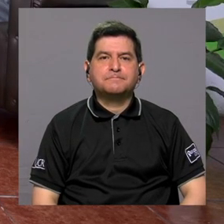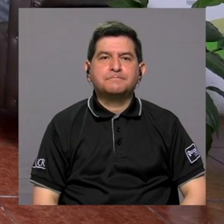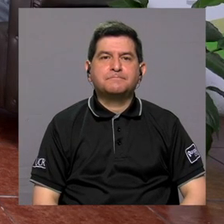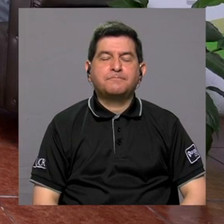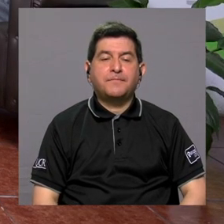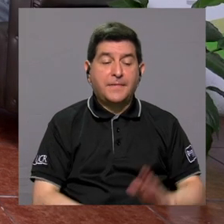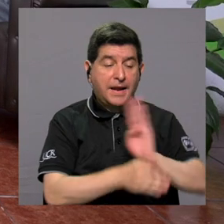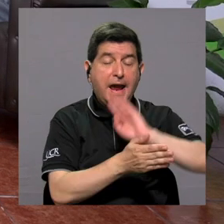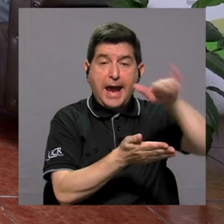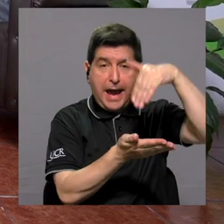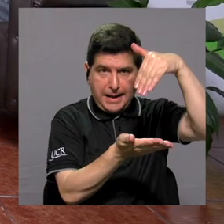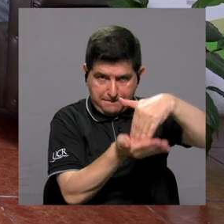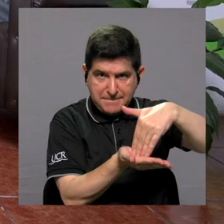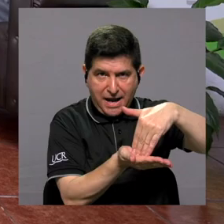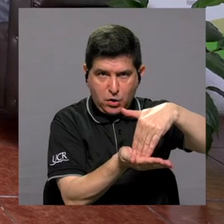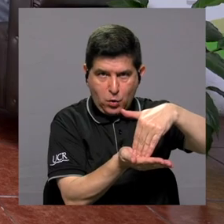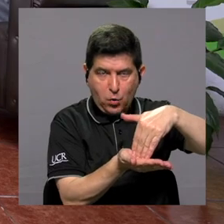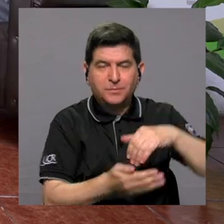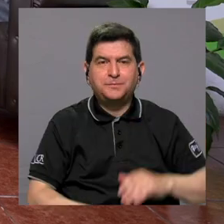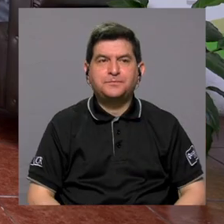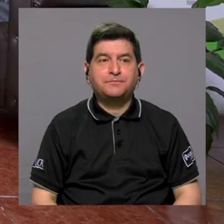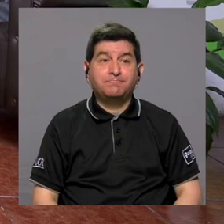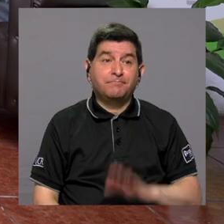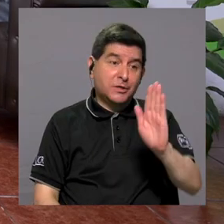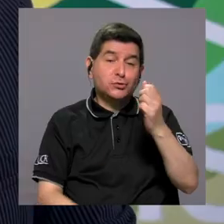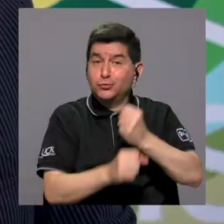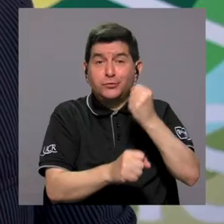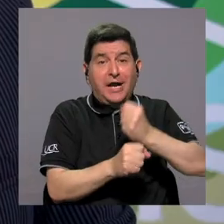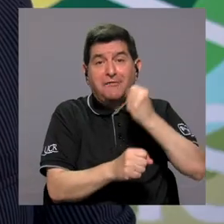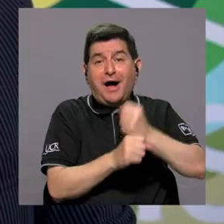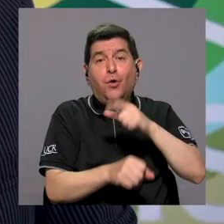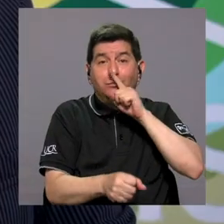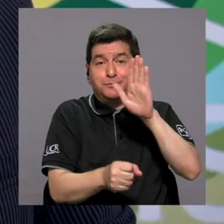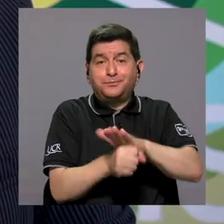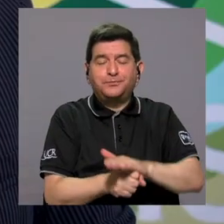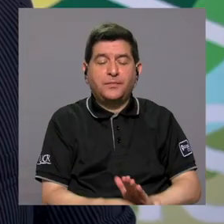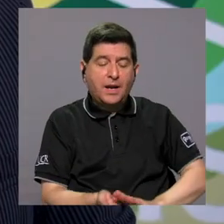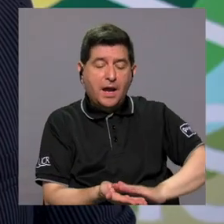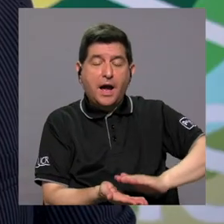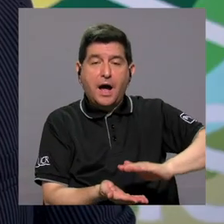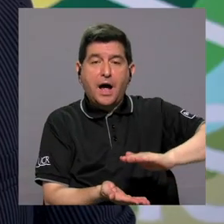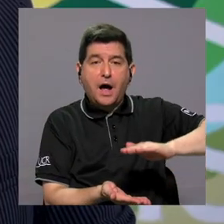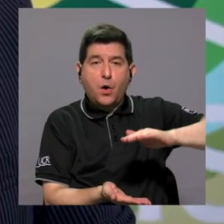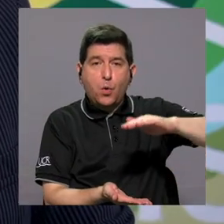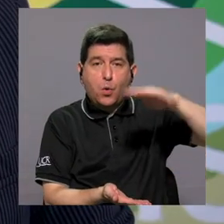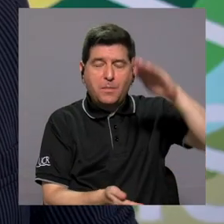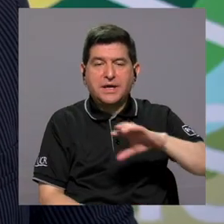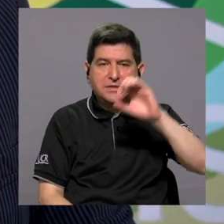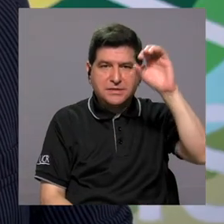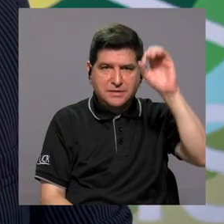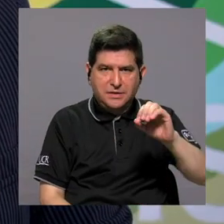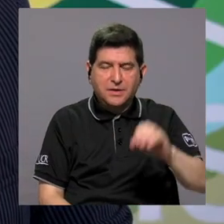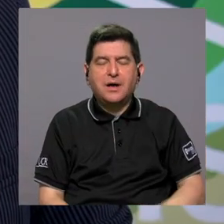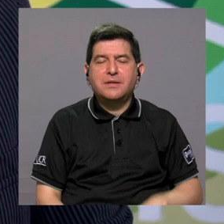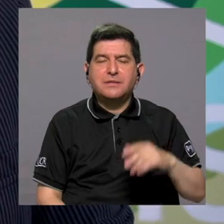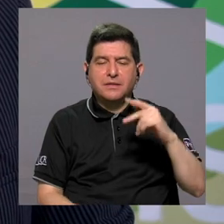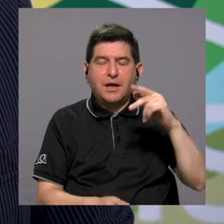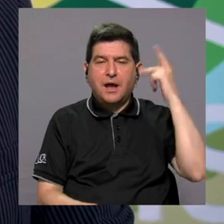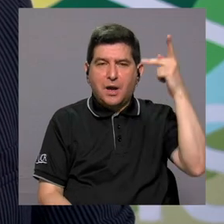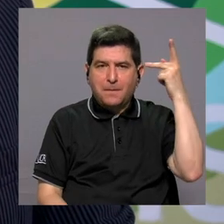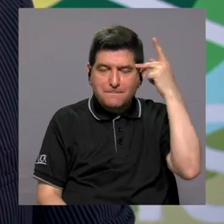el banco central está haciendo lo que tiene que hacer verdad está aumentando la tasa de política monetaria